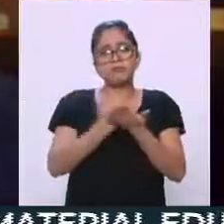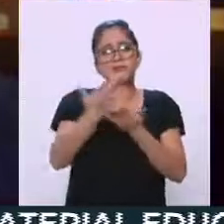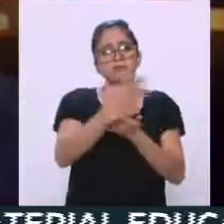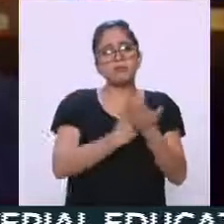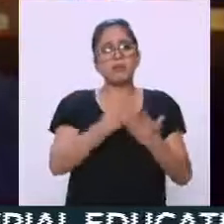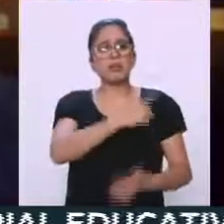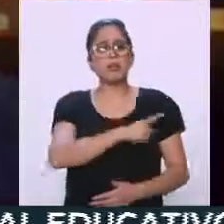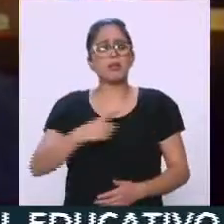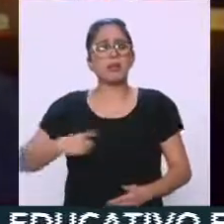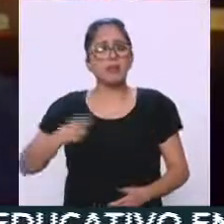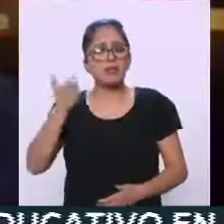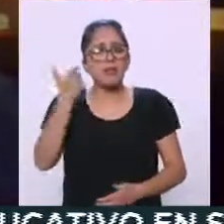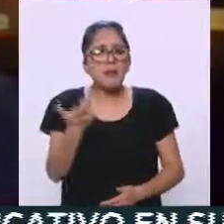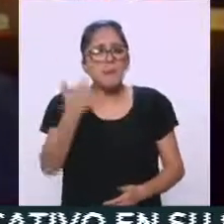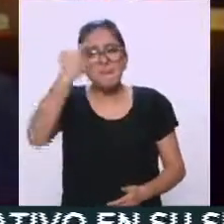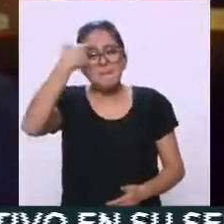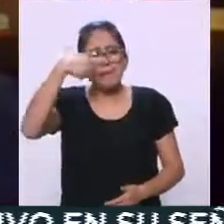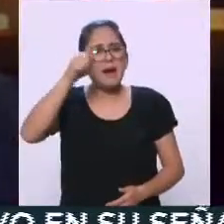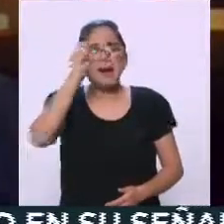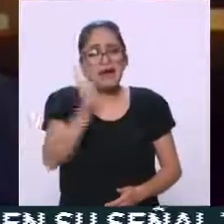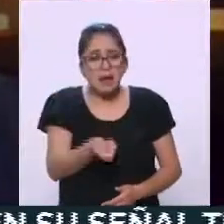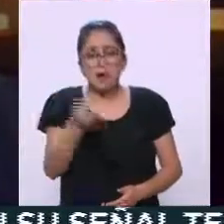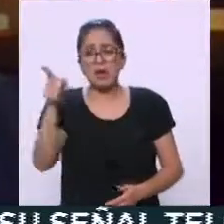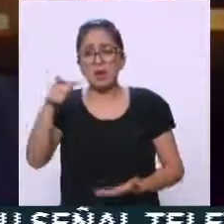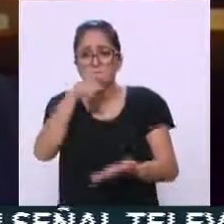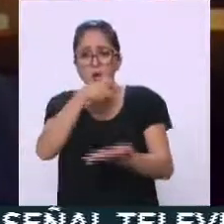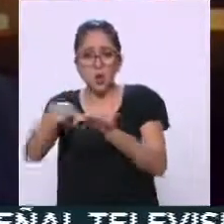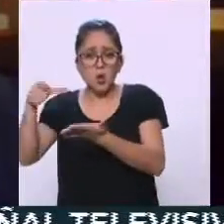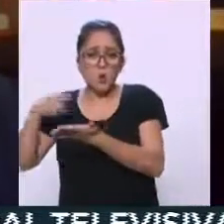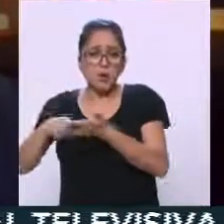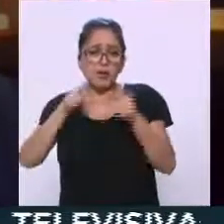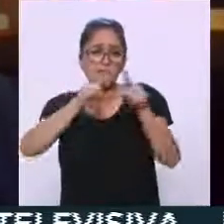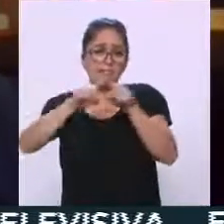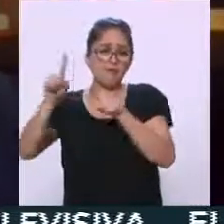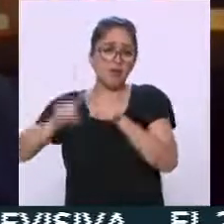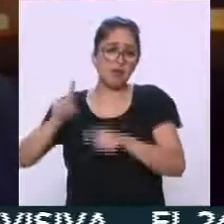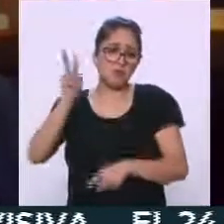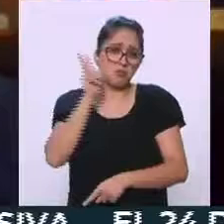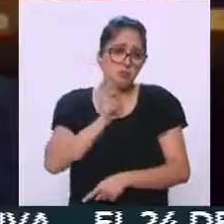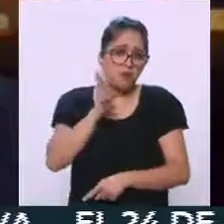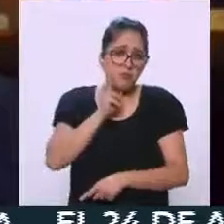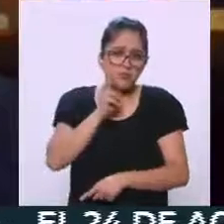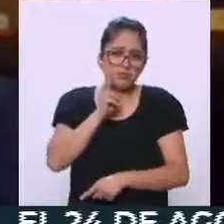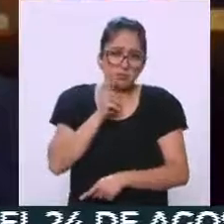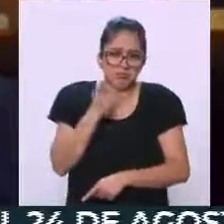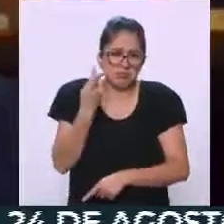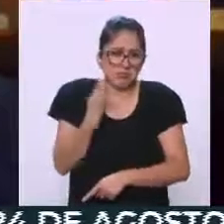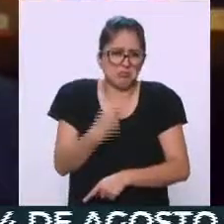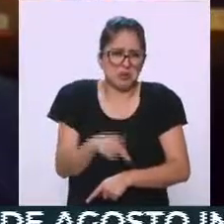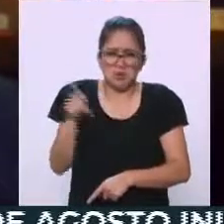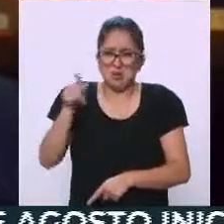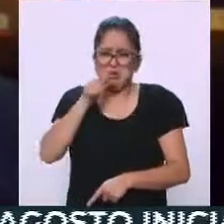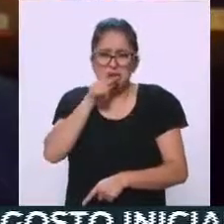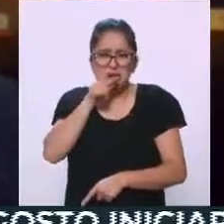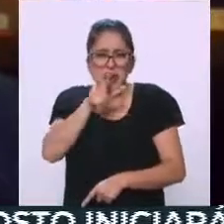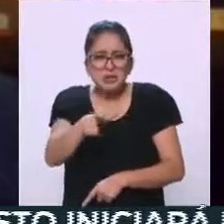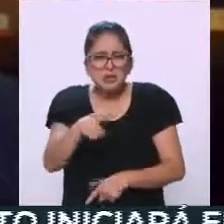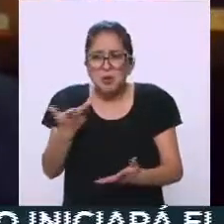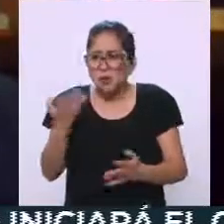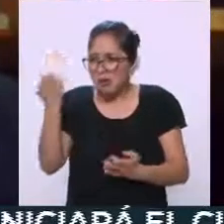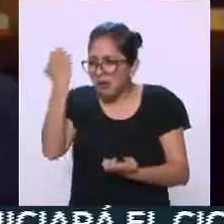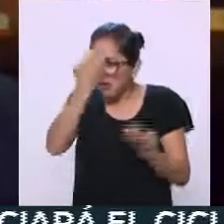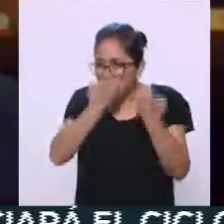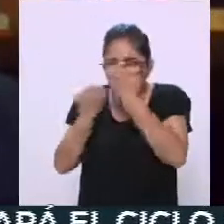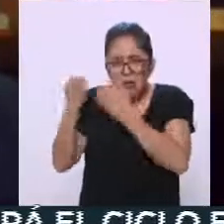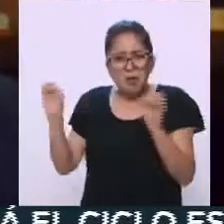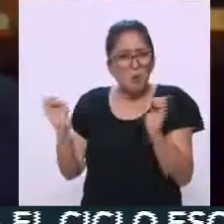ser en parte, para comprar pruebas. Y pues actualmente Jalisco tiene quizá una de las tasas más bajas de pruebas. Tiene,